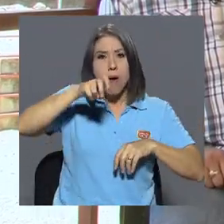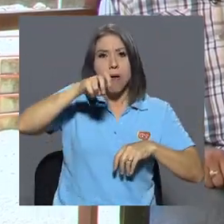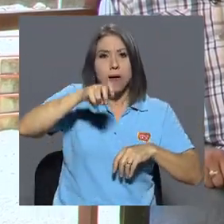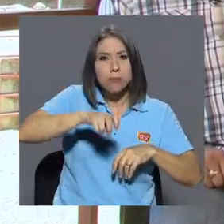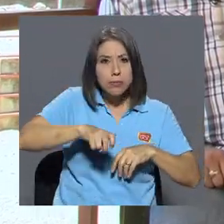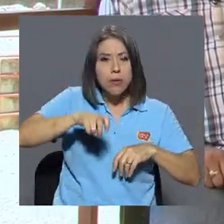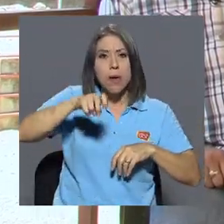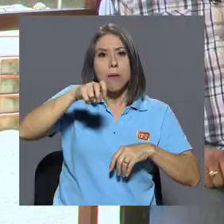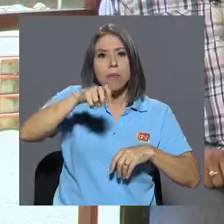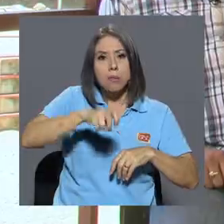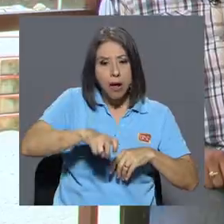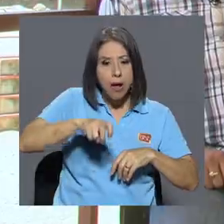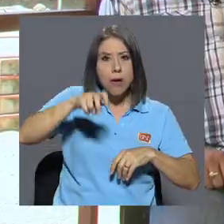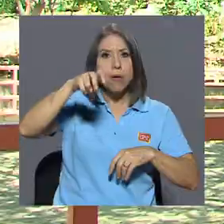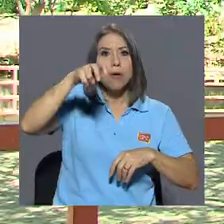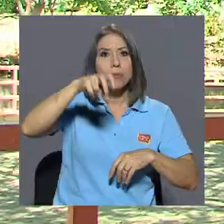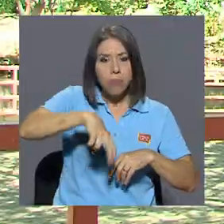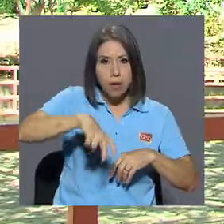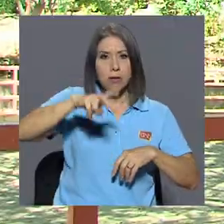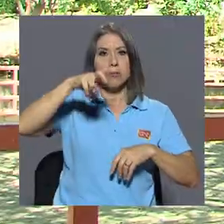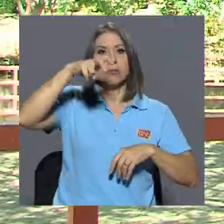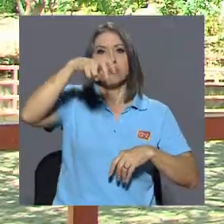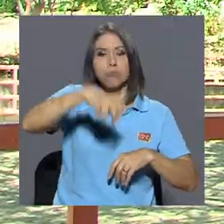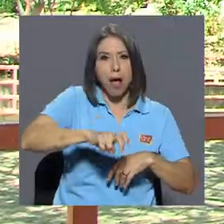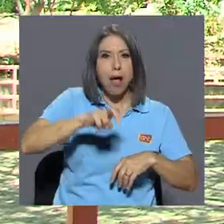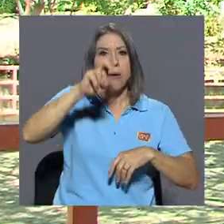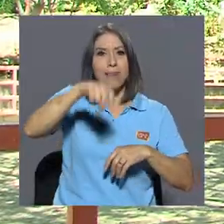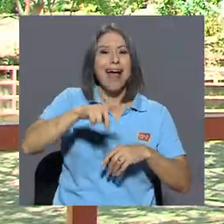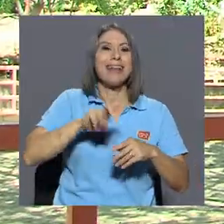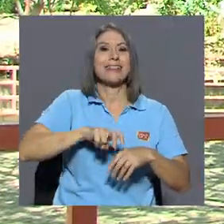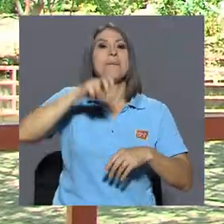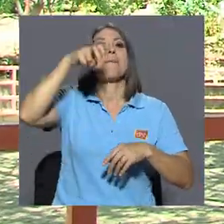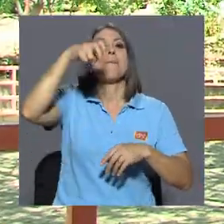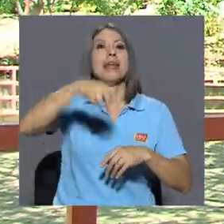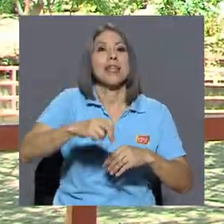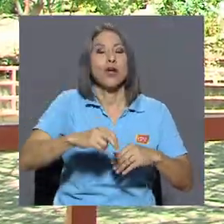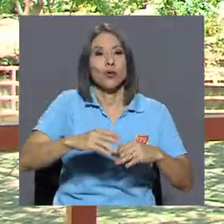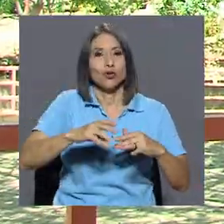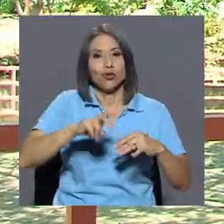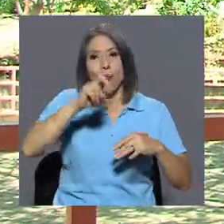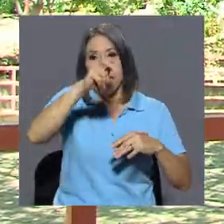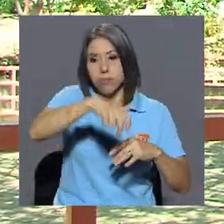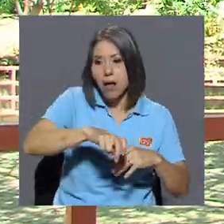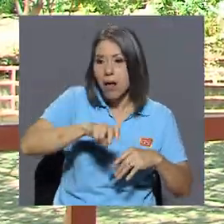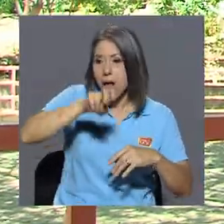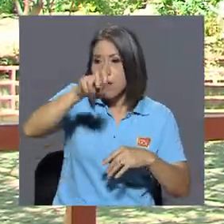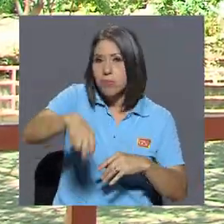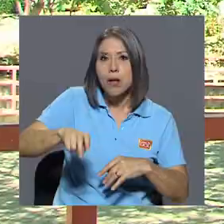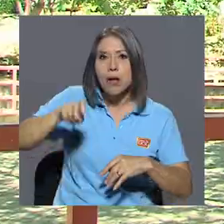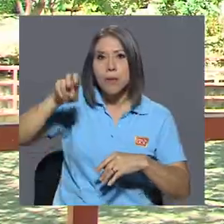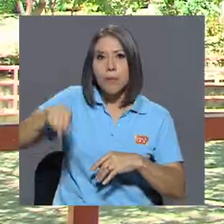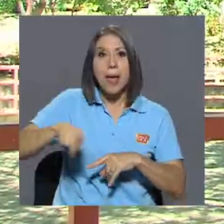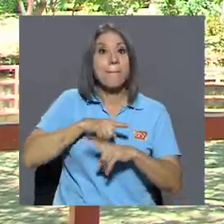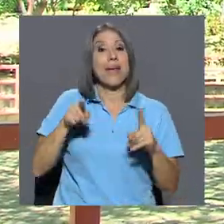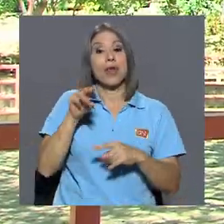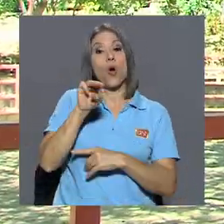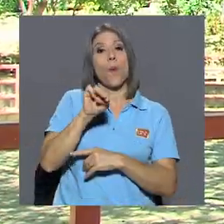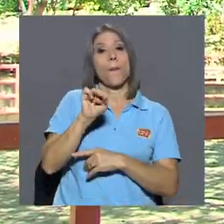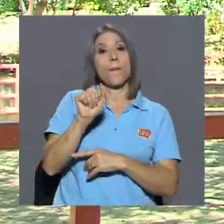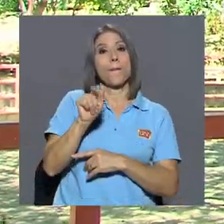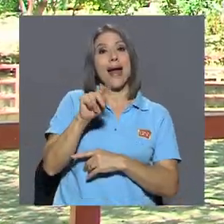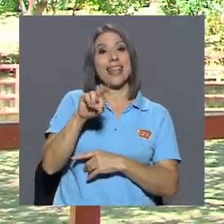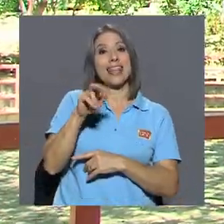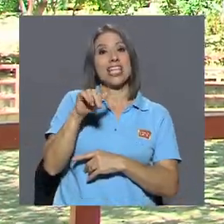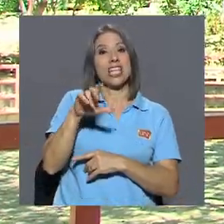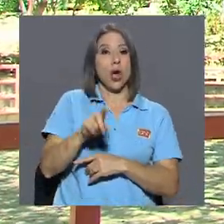va, son brincos de altura. Martilleo es en un lugar. ¿Y el salto de conejo? ¿Perdón? El salto de conejo.